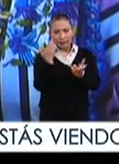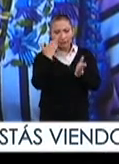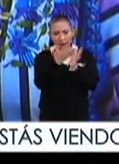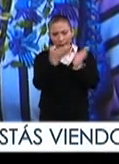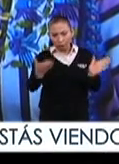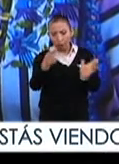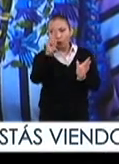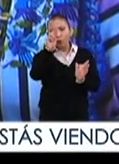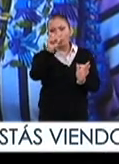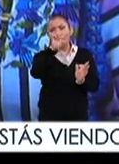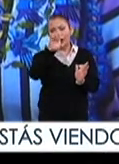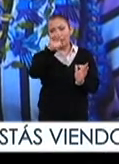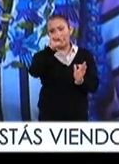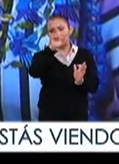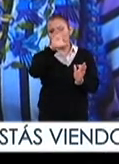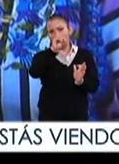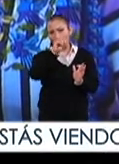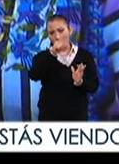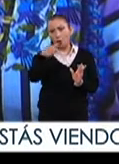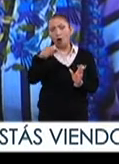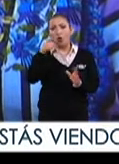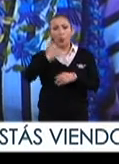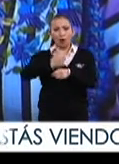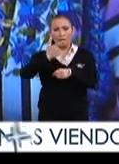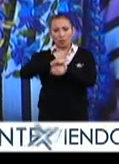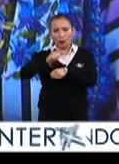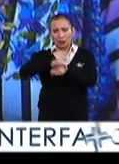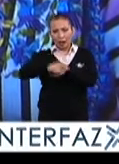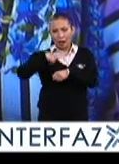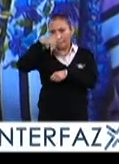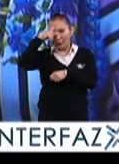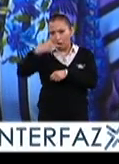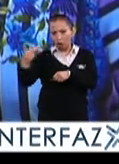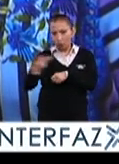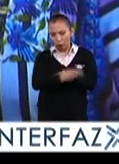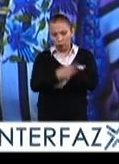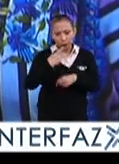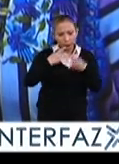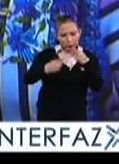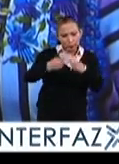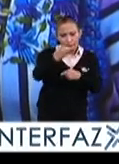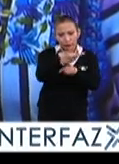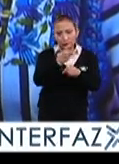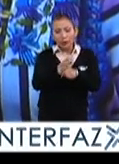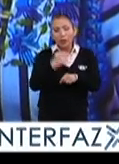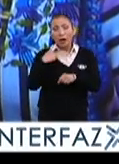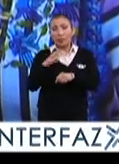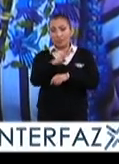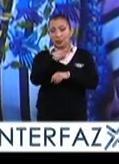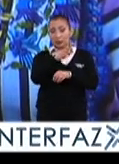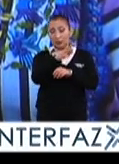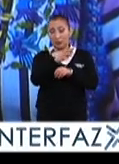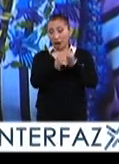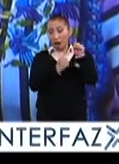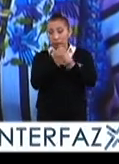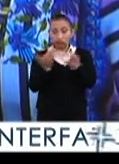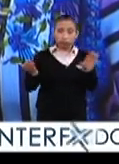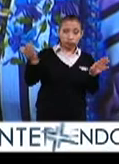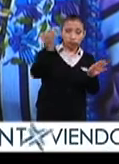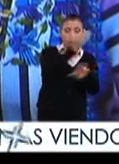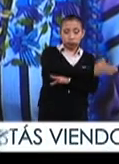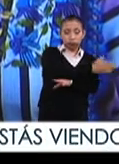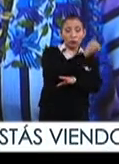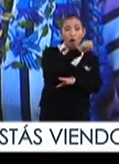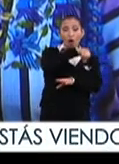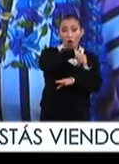ciclo la UNESCO, especialmente UNESCO Guatemala y México, porque hace 19 años